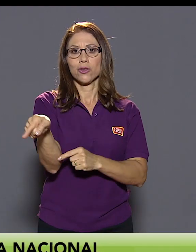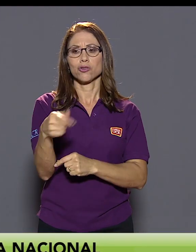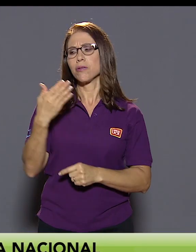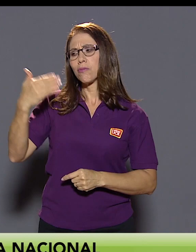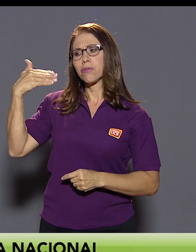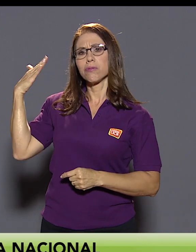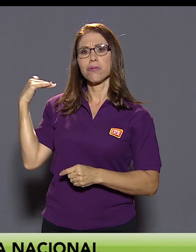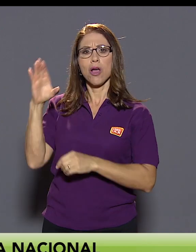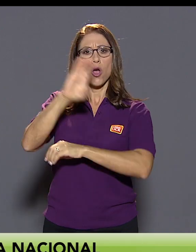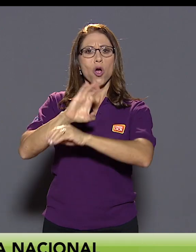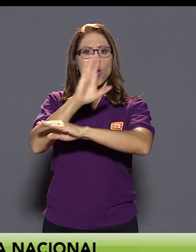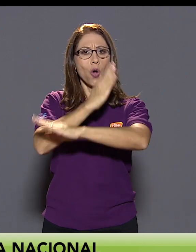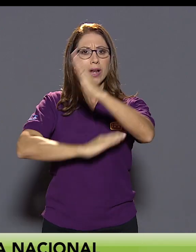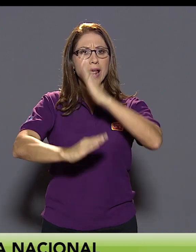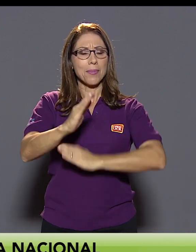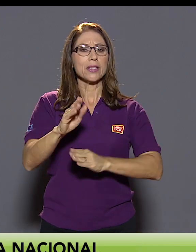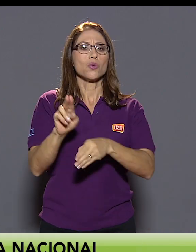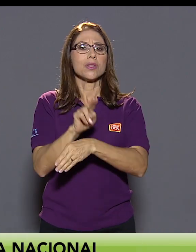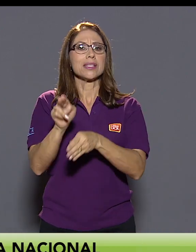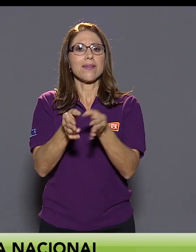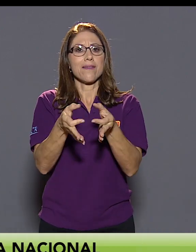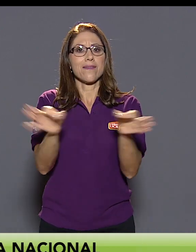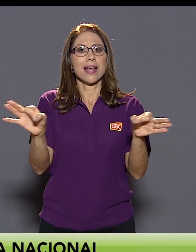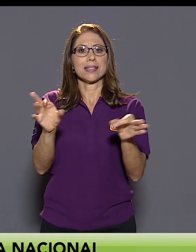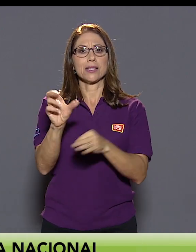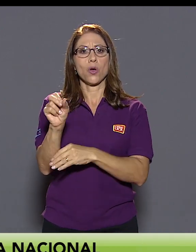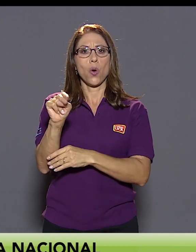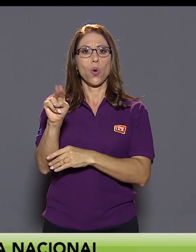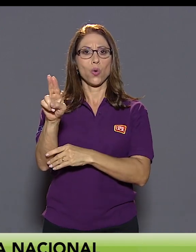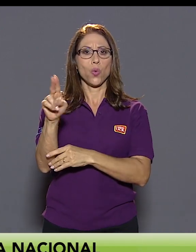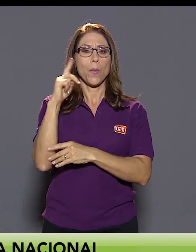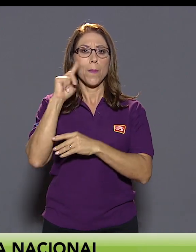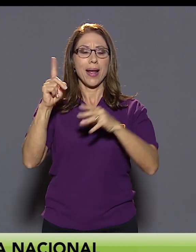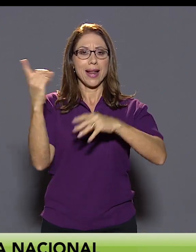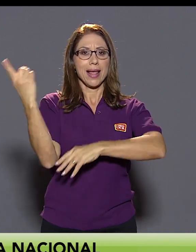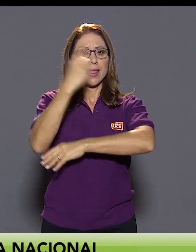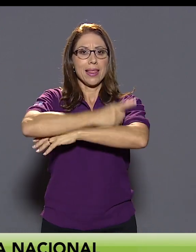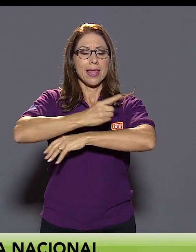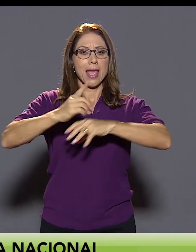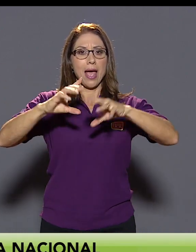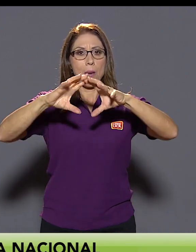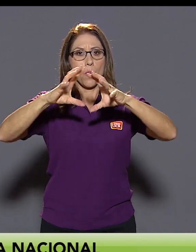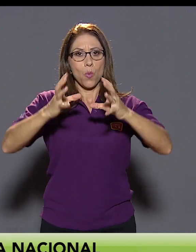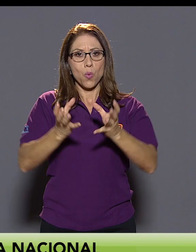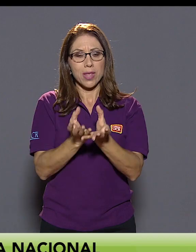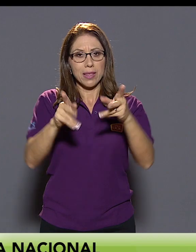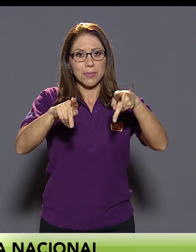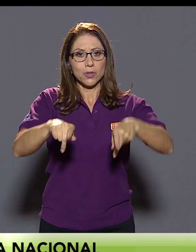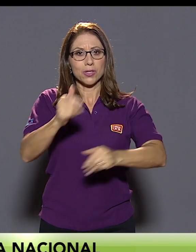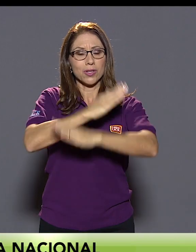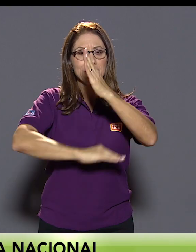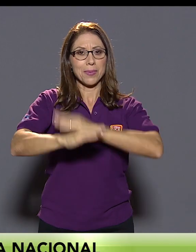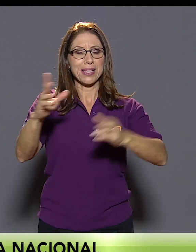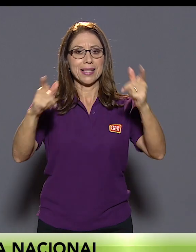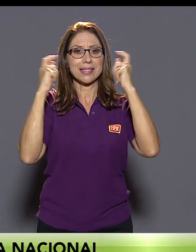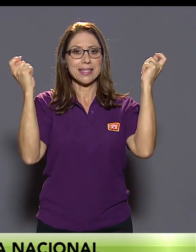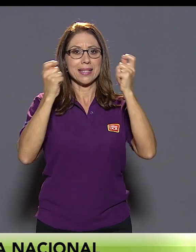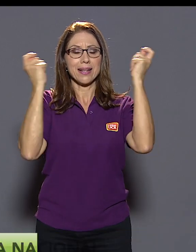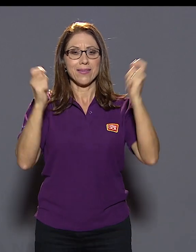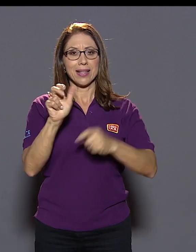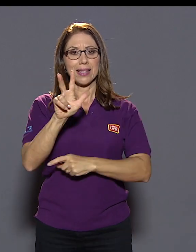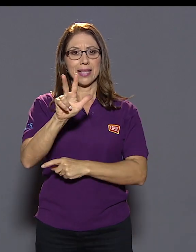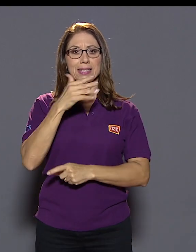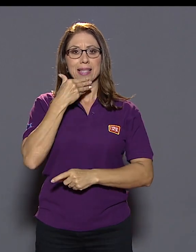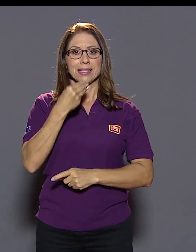Históricamente, el CONAPDIS solía utilizar los lemas que lanzaba la ONU para el Día Mundial de las Personas con Discapacidad, celebrado el 3 de